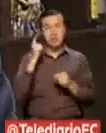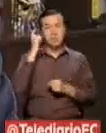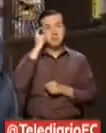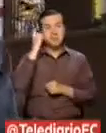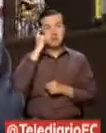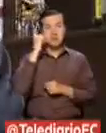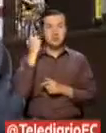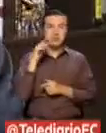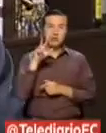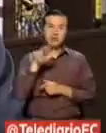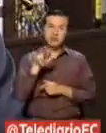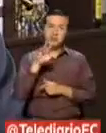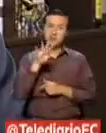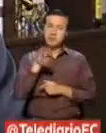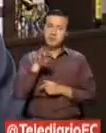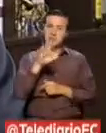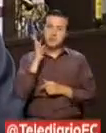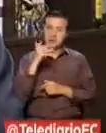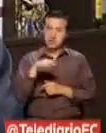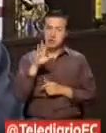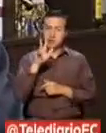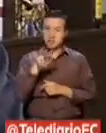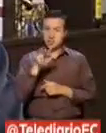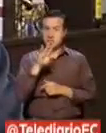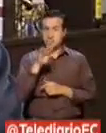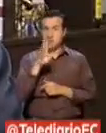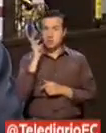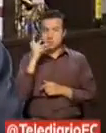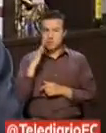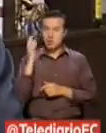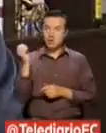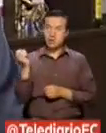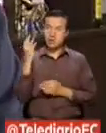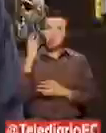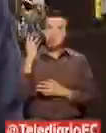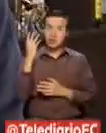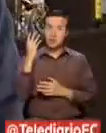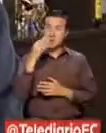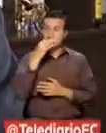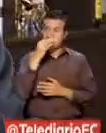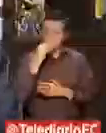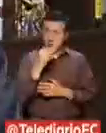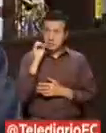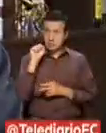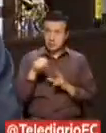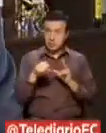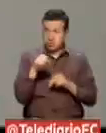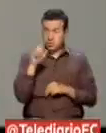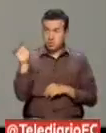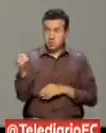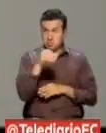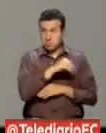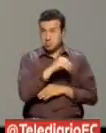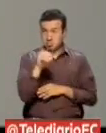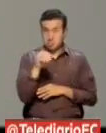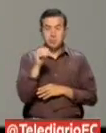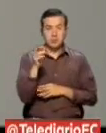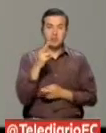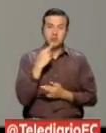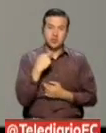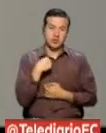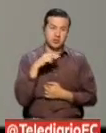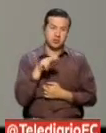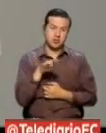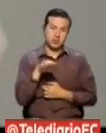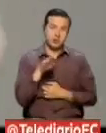que 3-4 meses estaremos ya con un indicativo cierto de lo que va a ocurrir. Mientras, en el caso